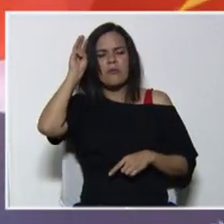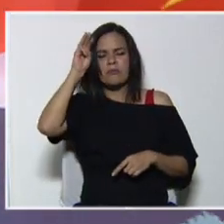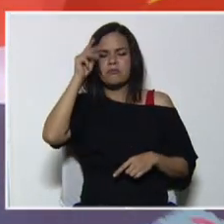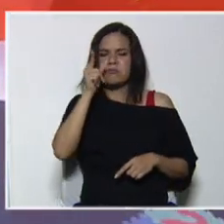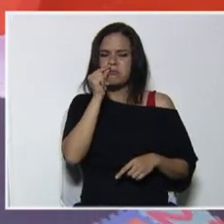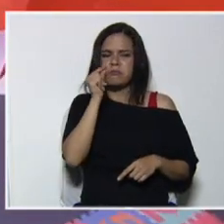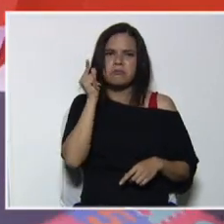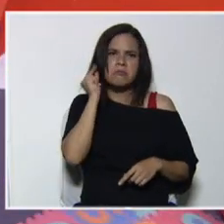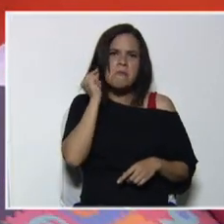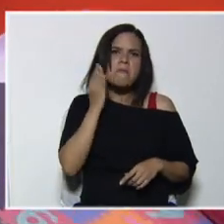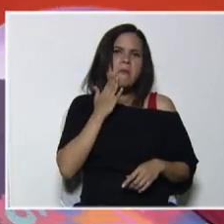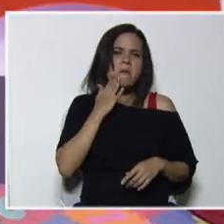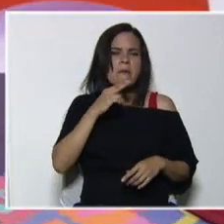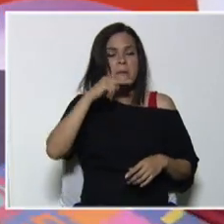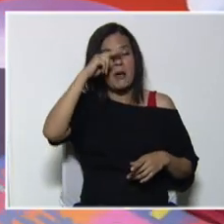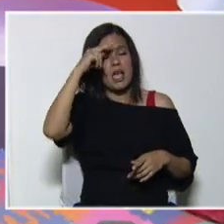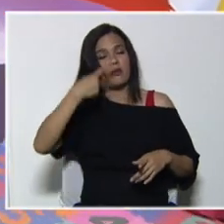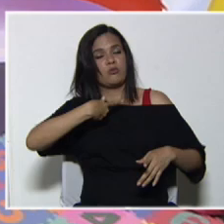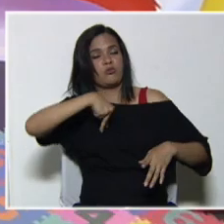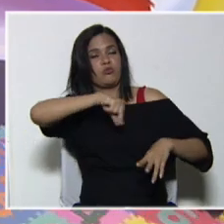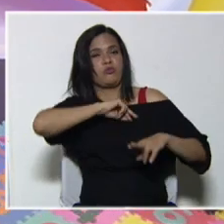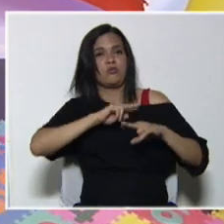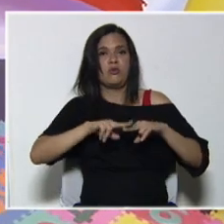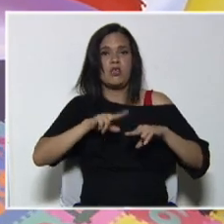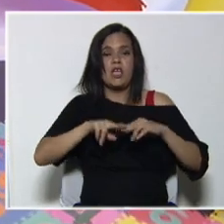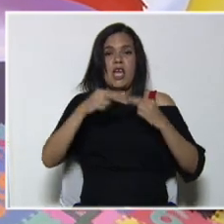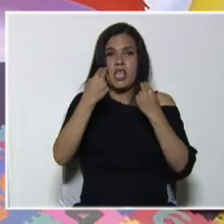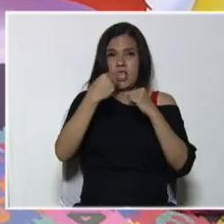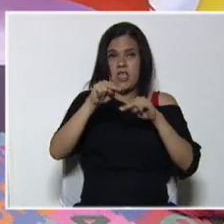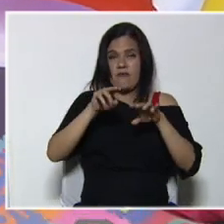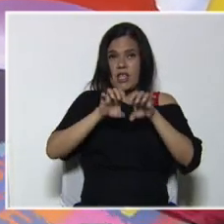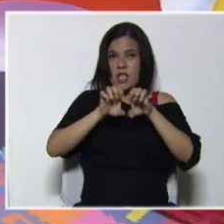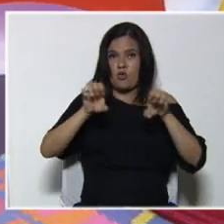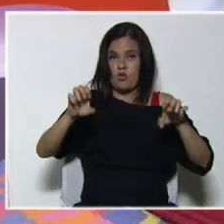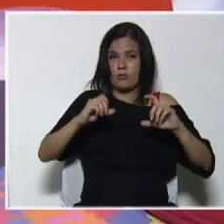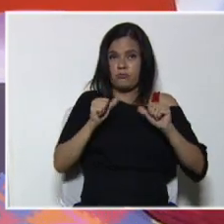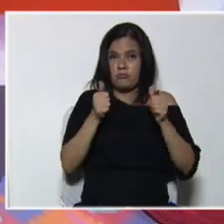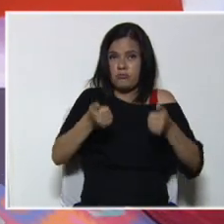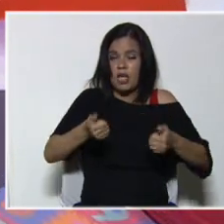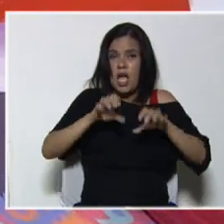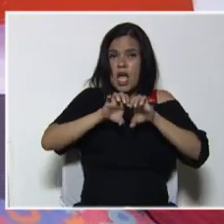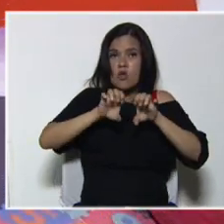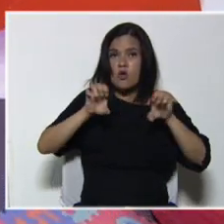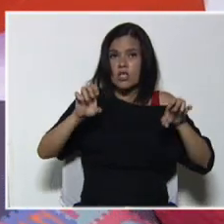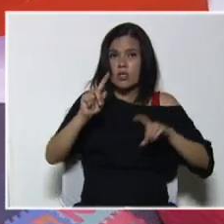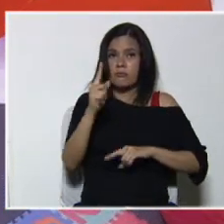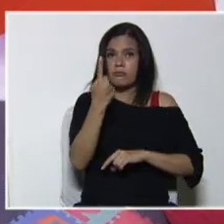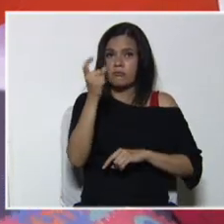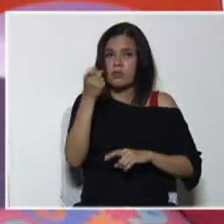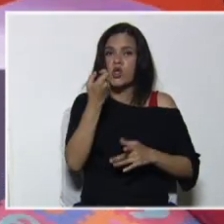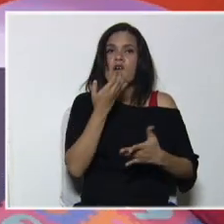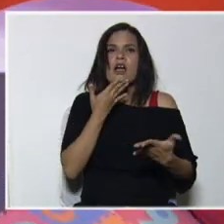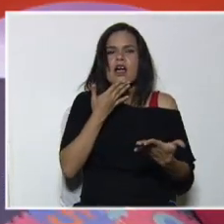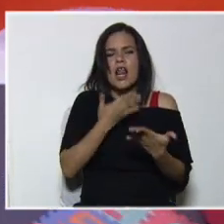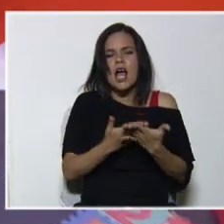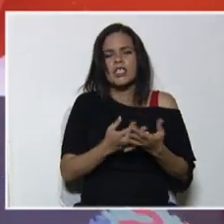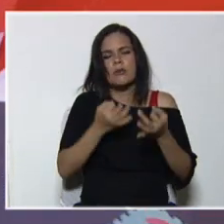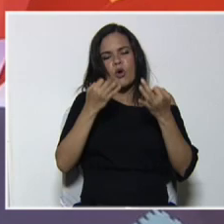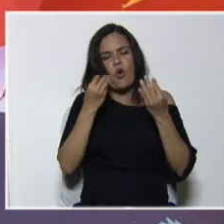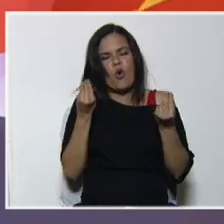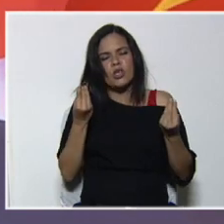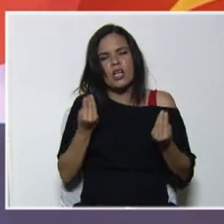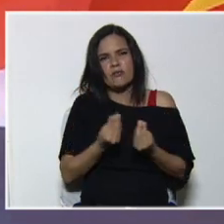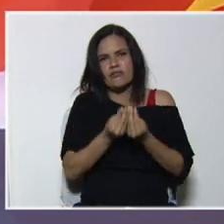los representantes y nuestros niños y niñas del nivel de educación inicial y educación primaria. Por eso, gracias por estar nuevamente